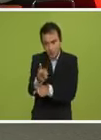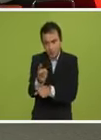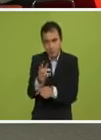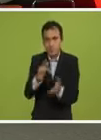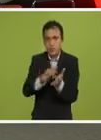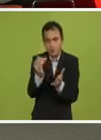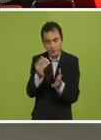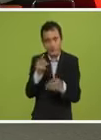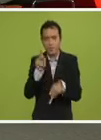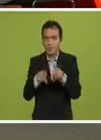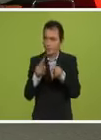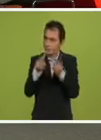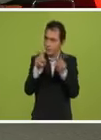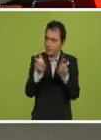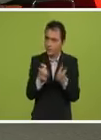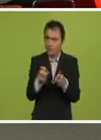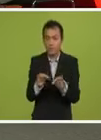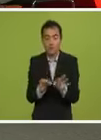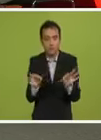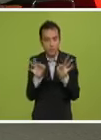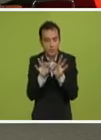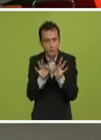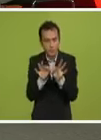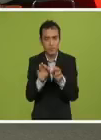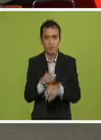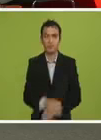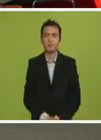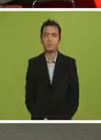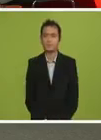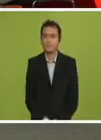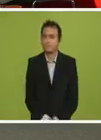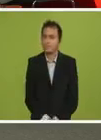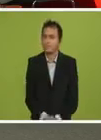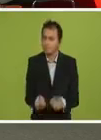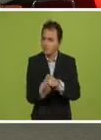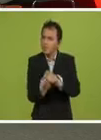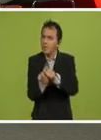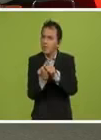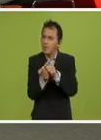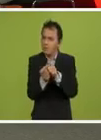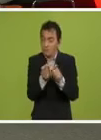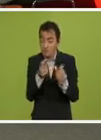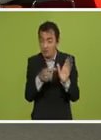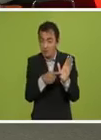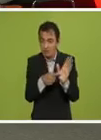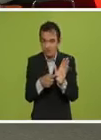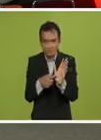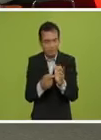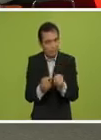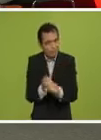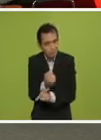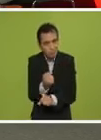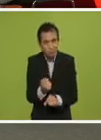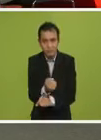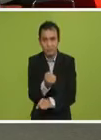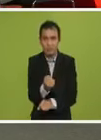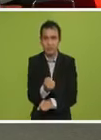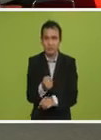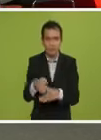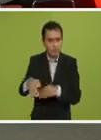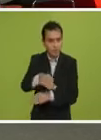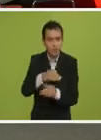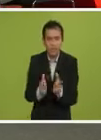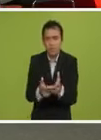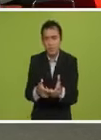esta charla, una charla sumamente importante y que se ha vuelto pues una agresión en la sociedad. Y dentro de los